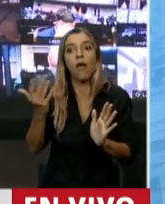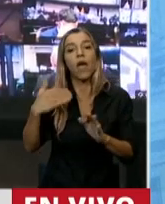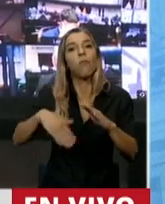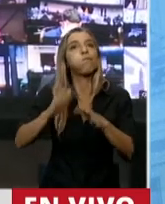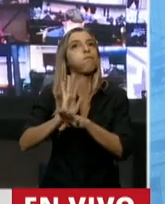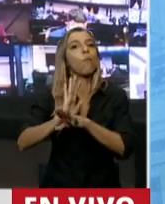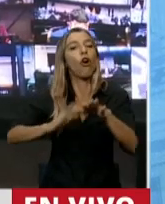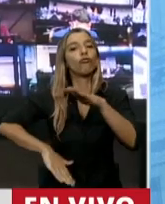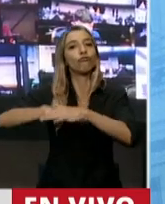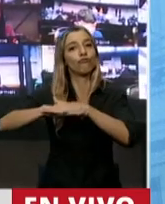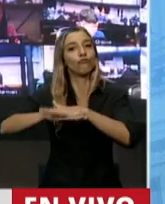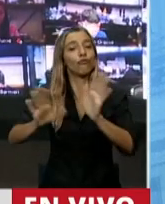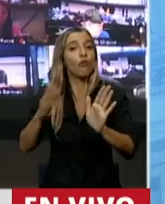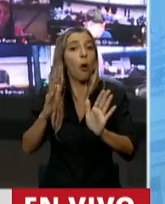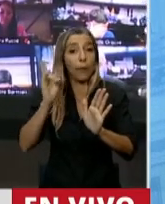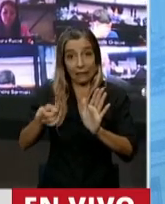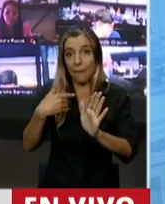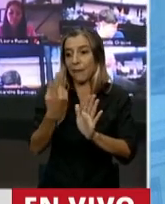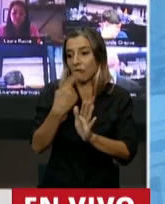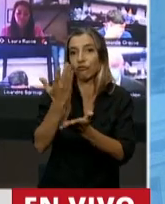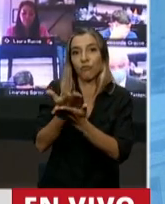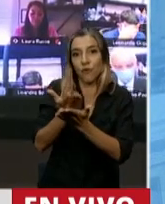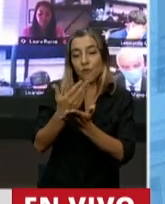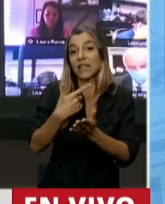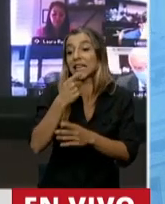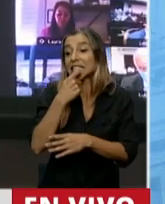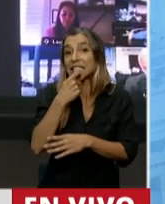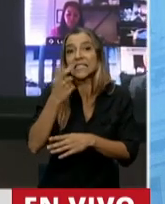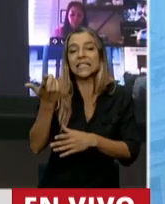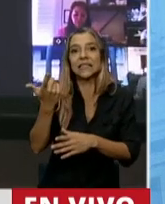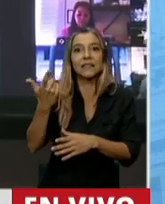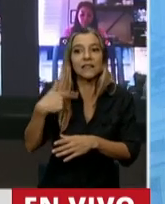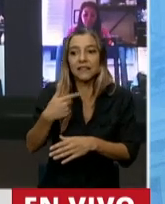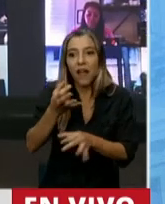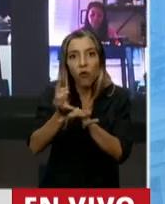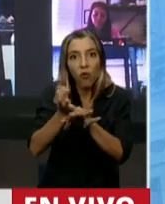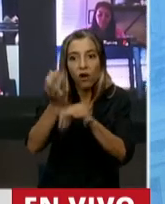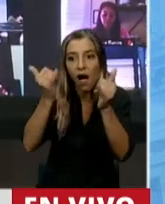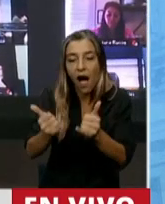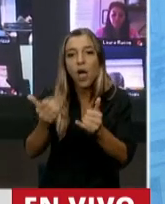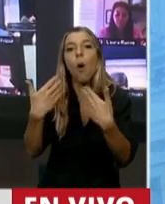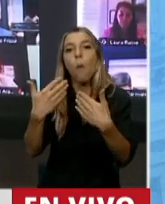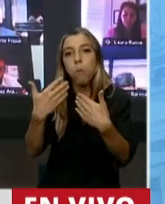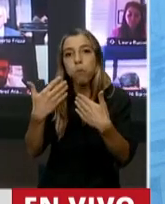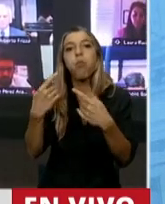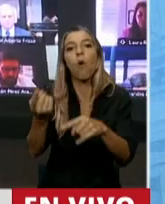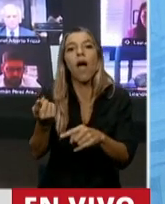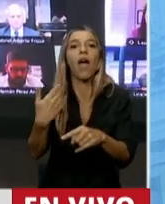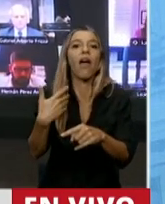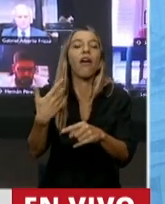tope en la propuesta para que solamente lo puedan deducir quienes cobran